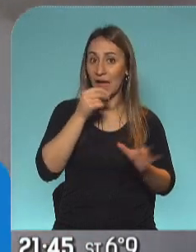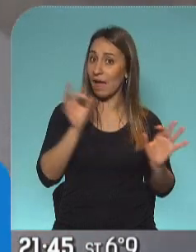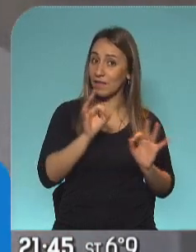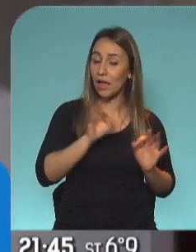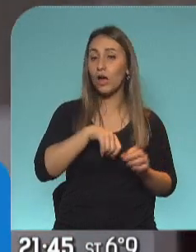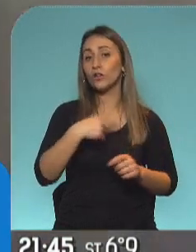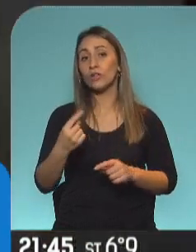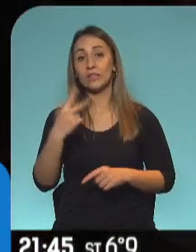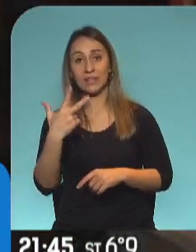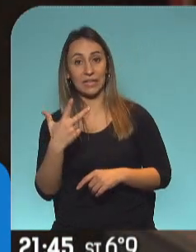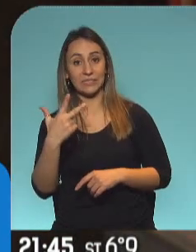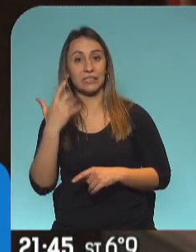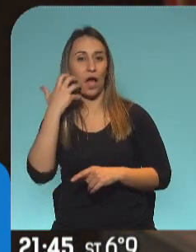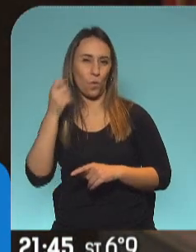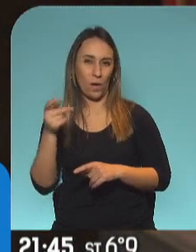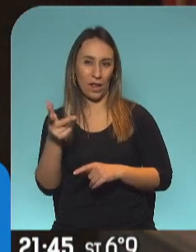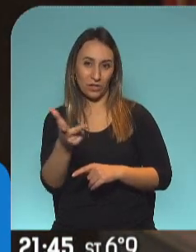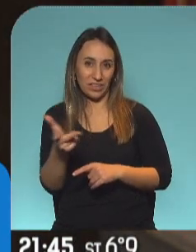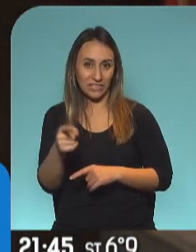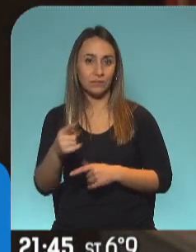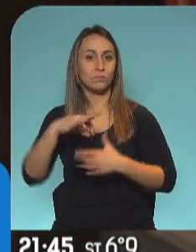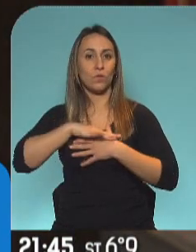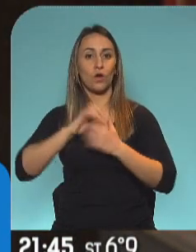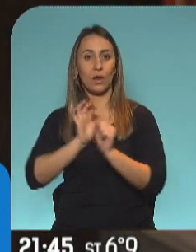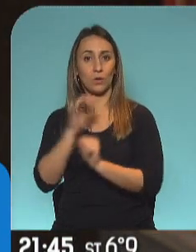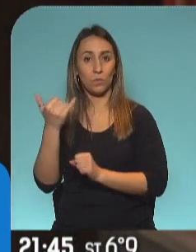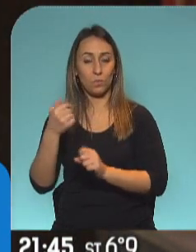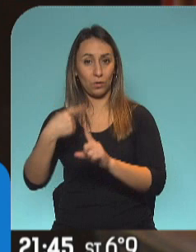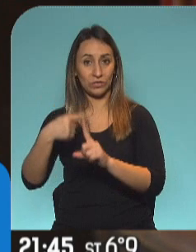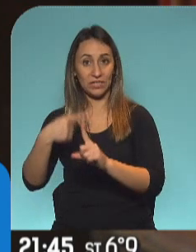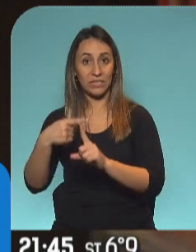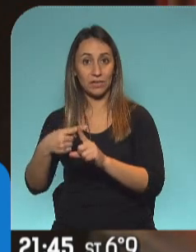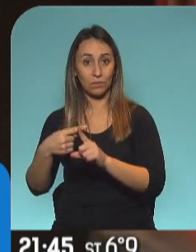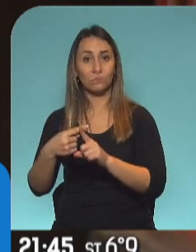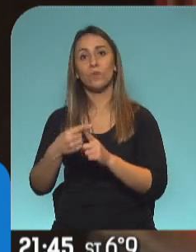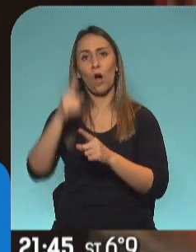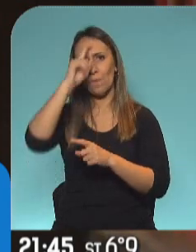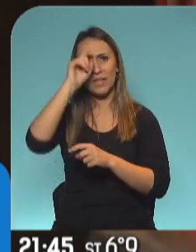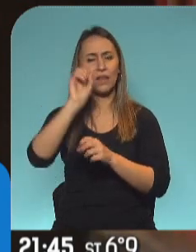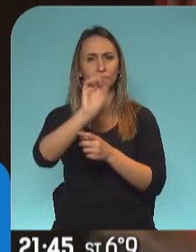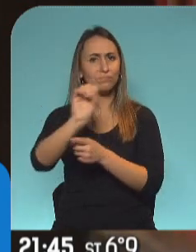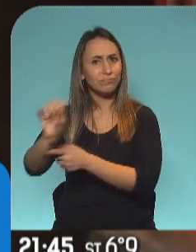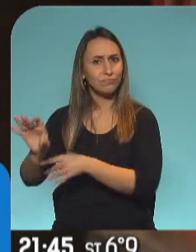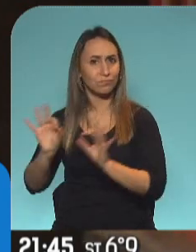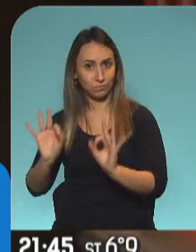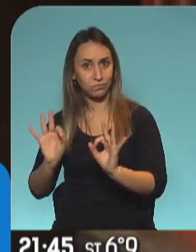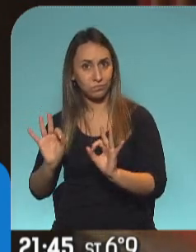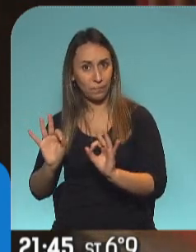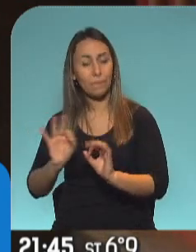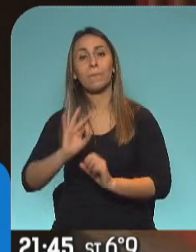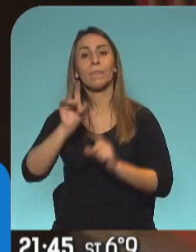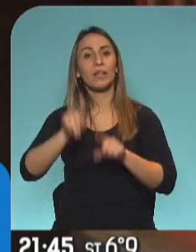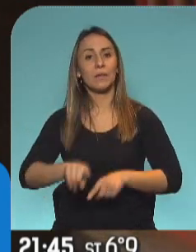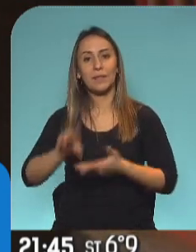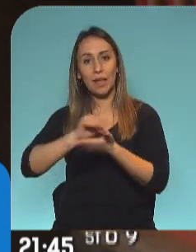tenemos otros 3 abuelos que están con COVID positivo en sus respectivos hospitales. Después también tenemos la parte de